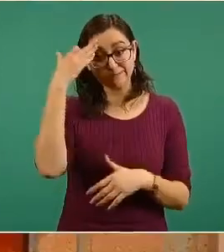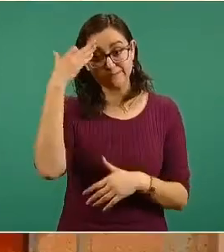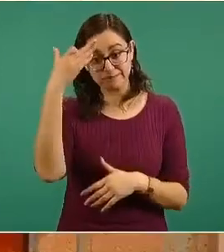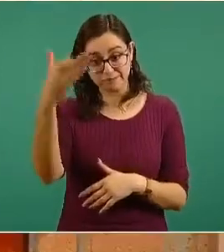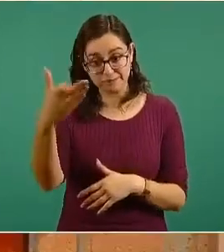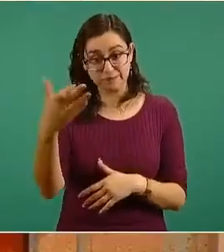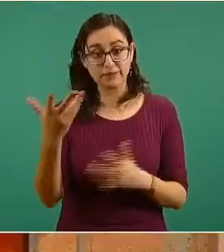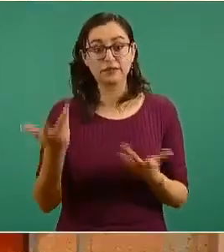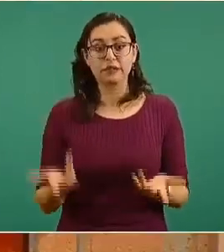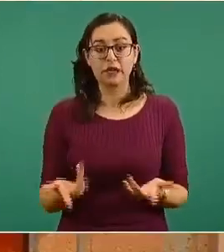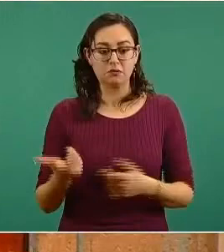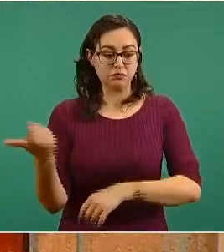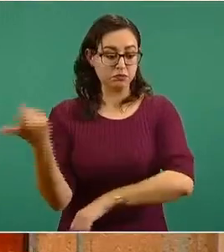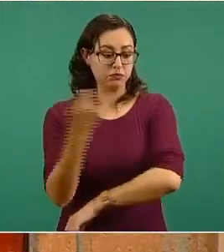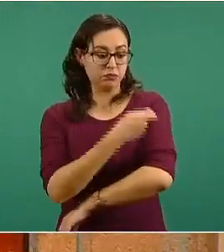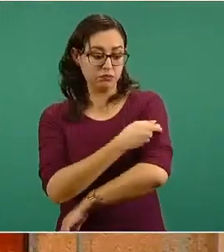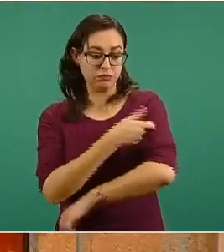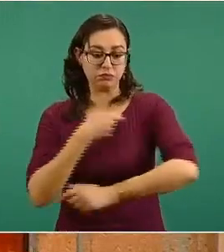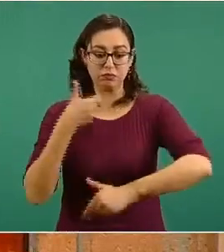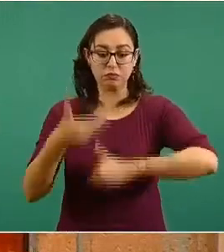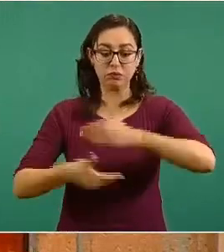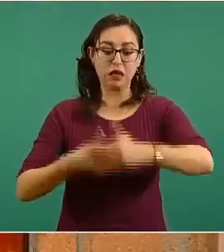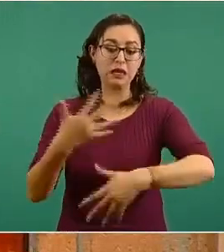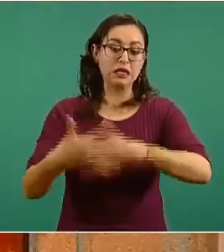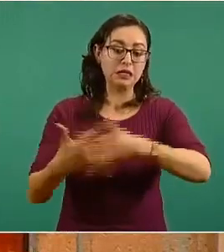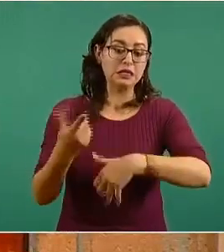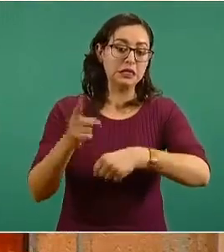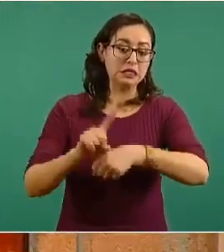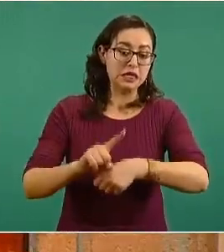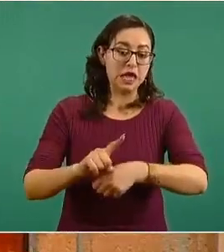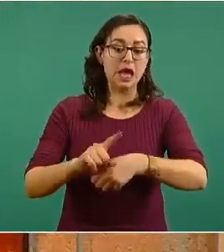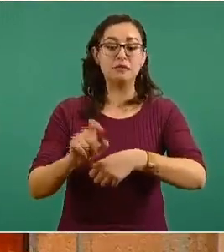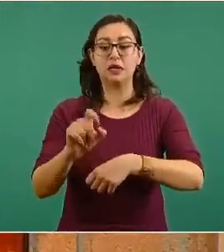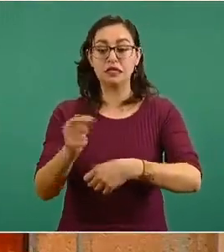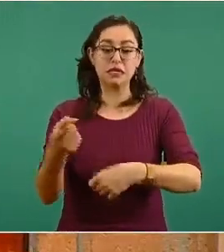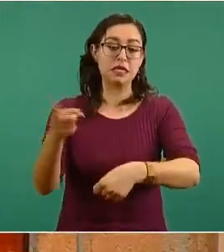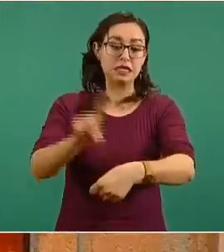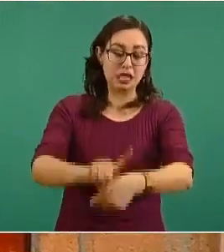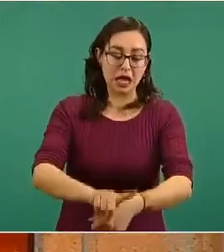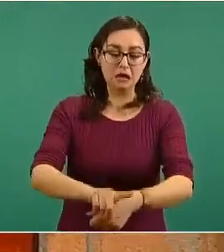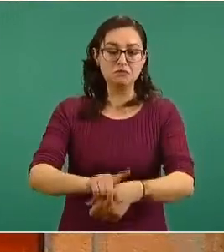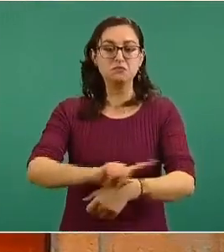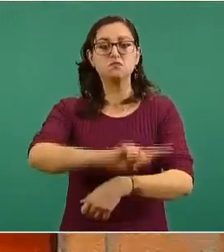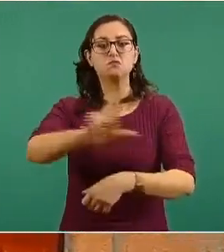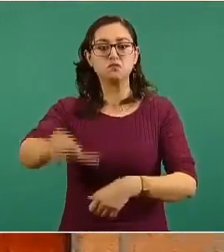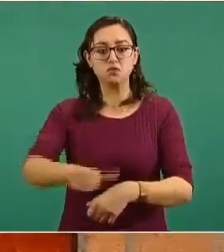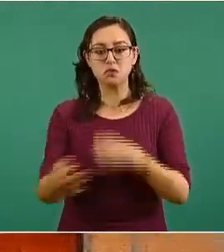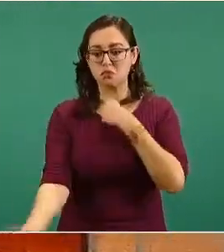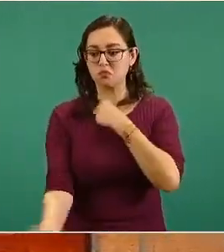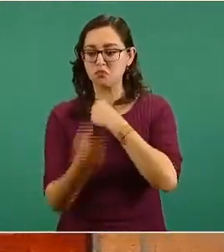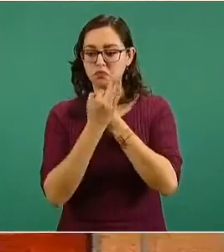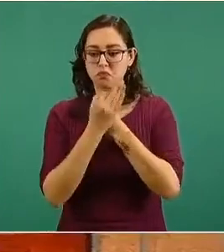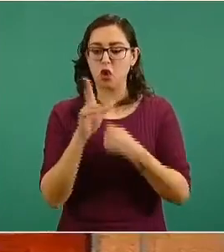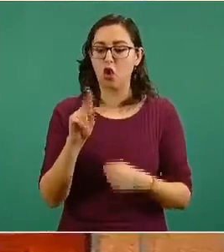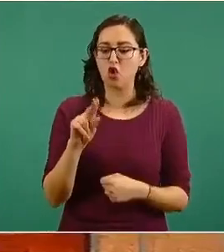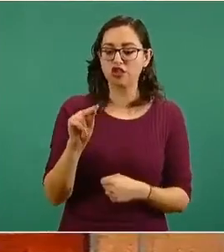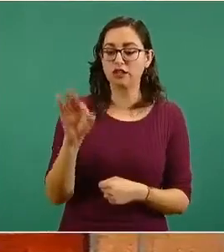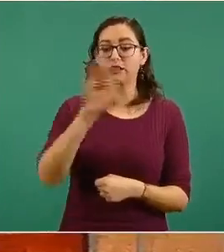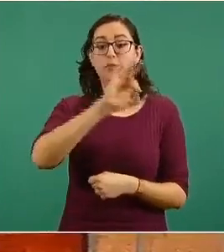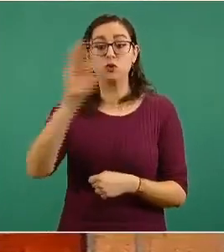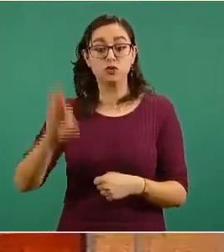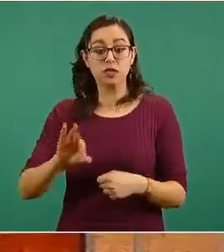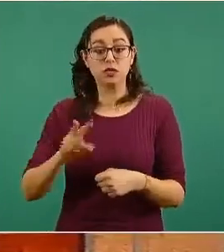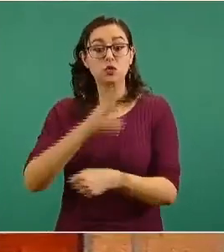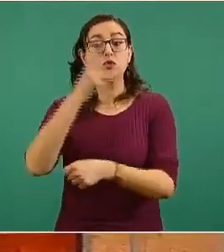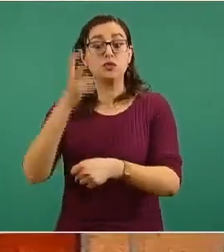promedio 80% de eficacia con la primera dosis, y al recibir la segunda dosis la eficacia sube a